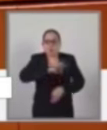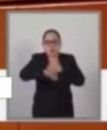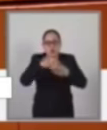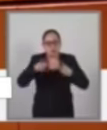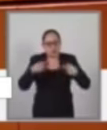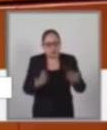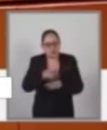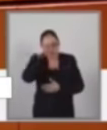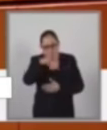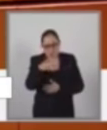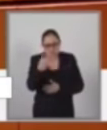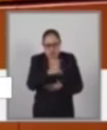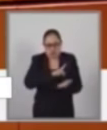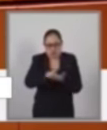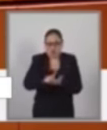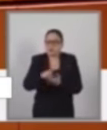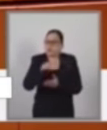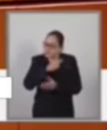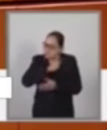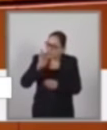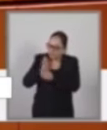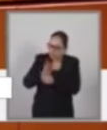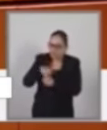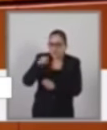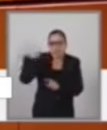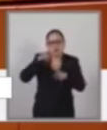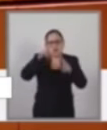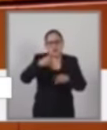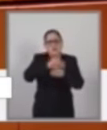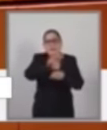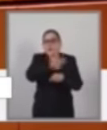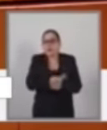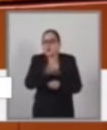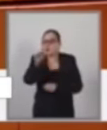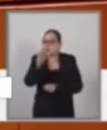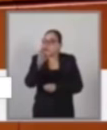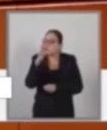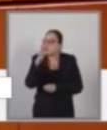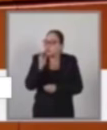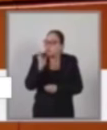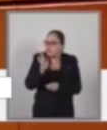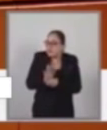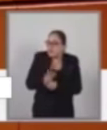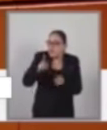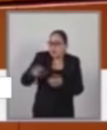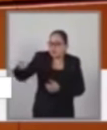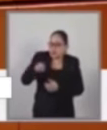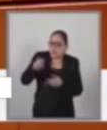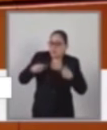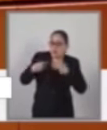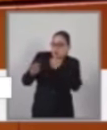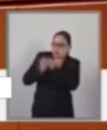delincuencia. Ha dicho hace unos minutos también el líder del Consejo Coordinador Empresarial, perdón,